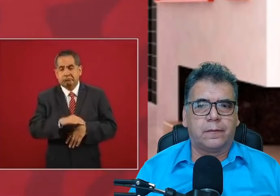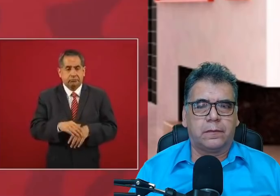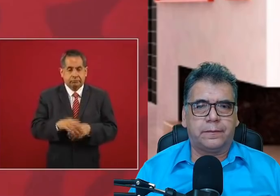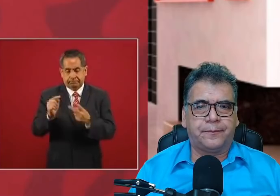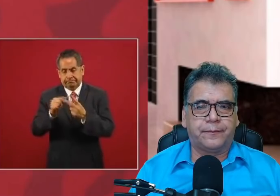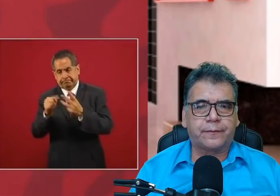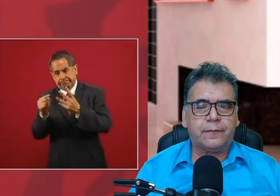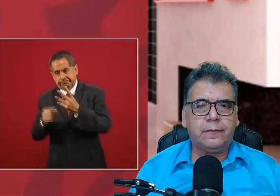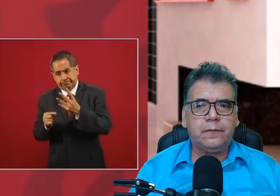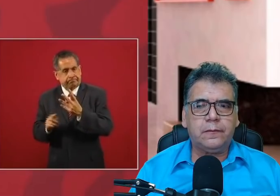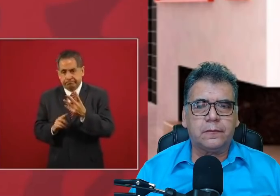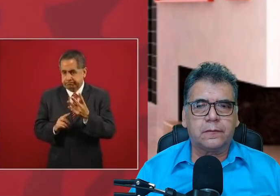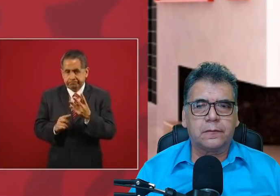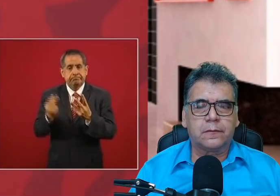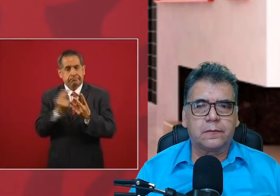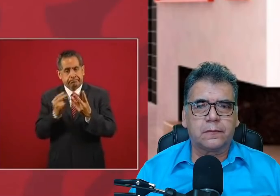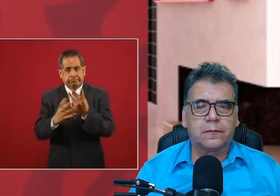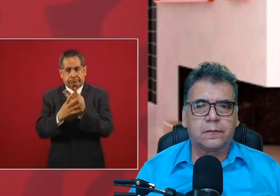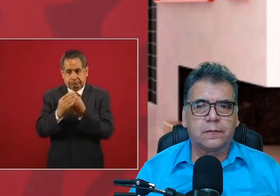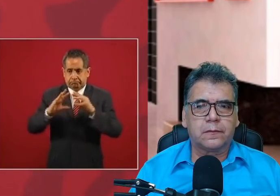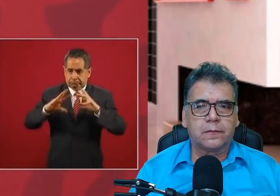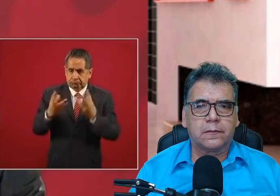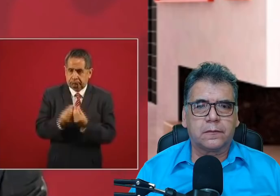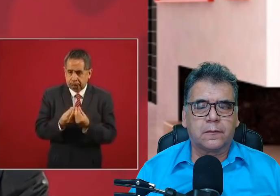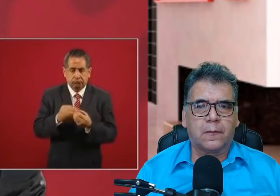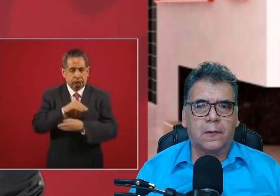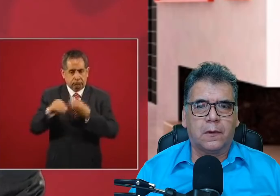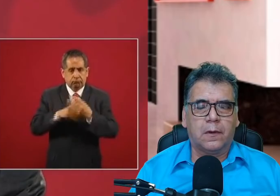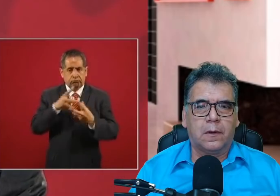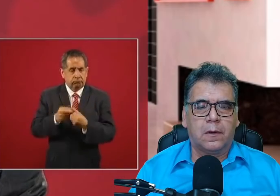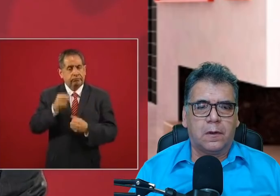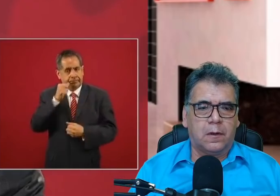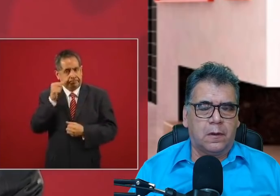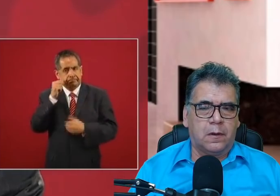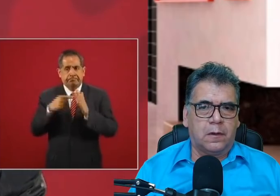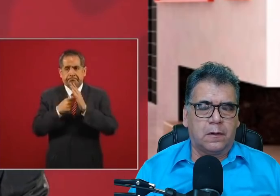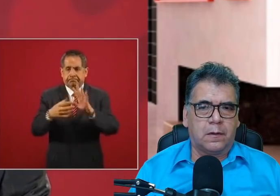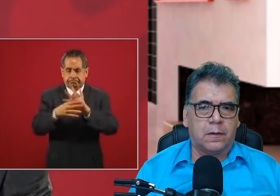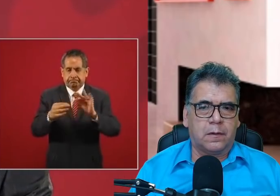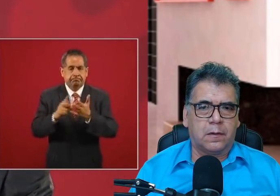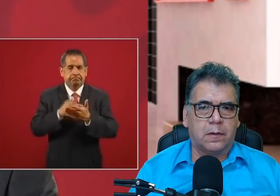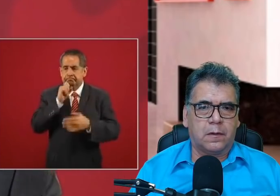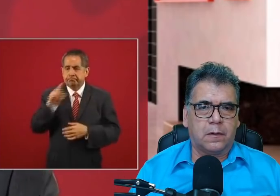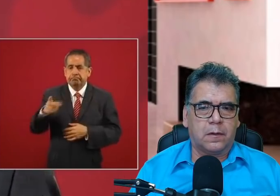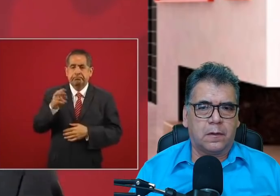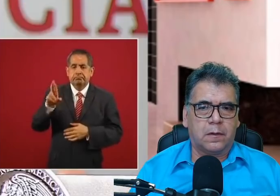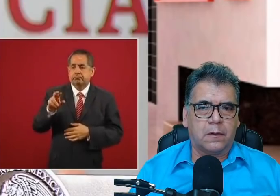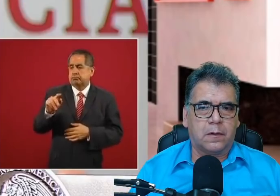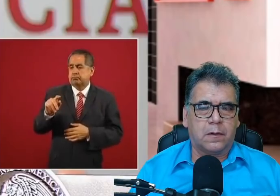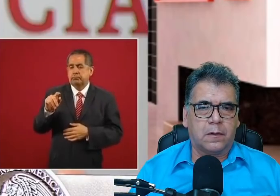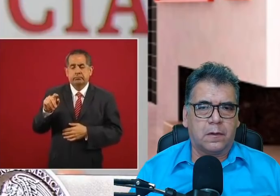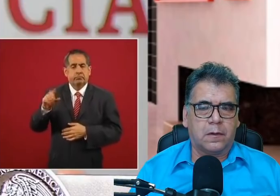demás mecanismos de protección. Y regreso a lo que ayer, tan solo ayer, volvió a decir el doctor